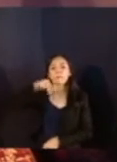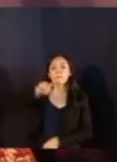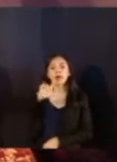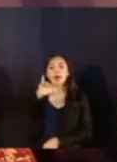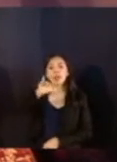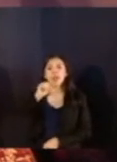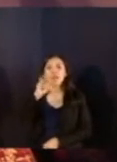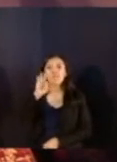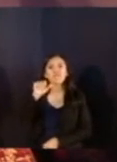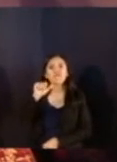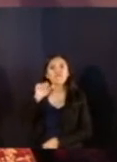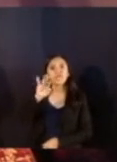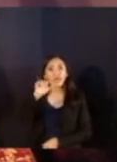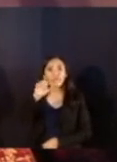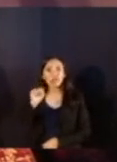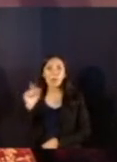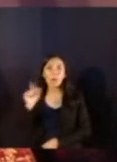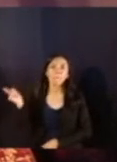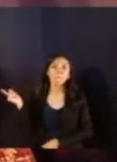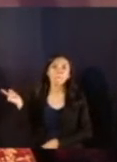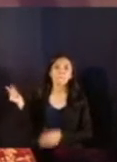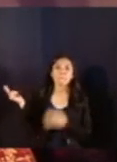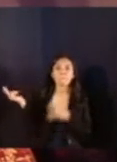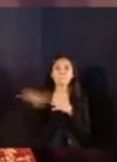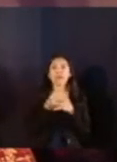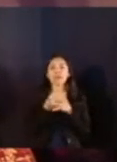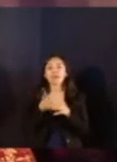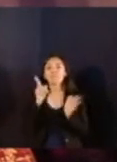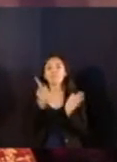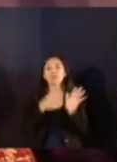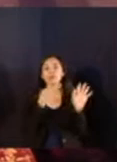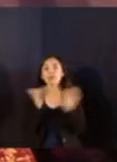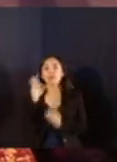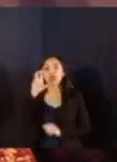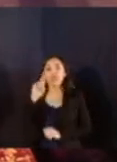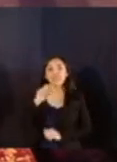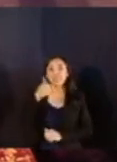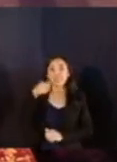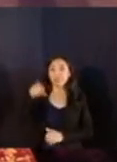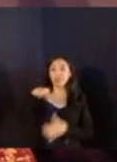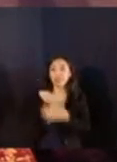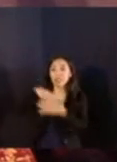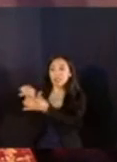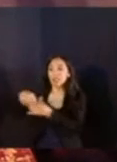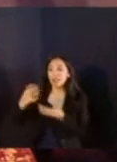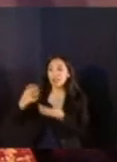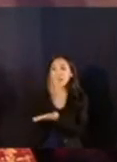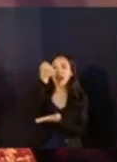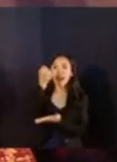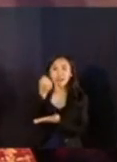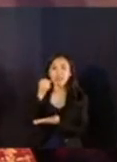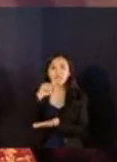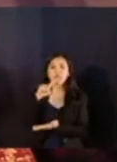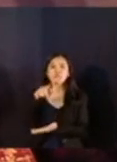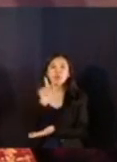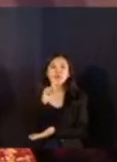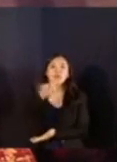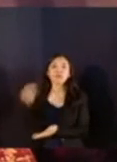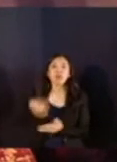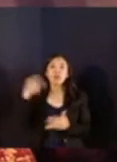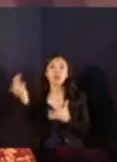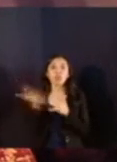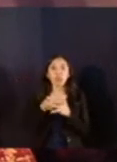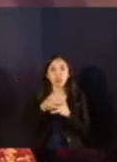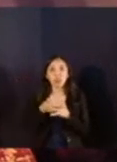en 1936, ya siendo electo gobernador del estado. Entonces, es muy importante